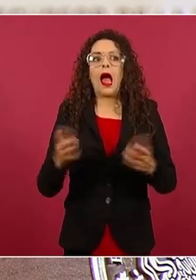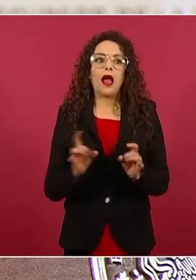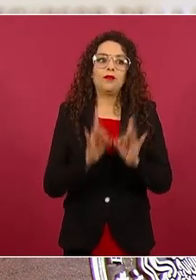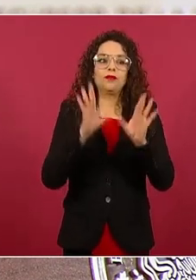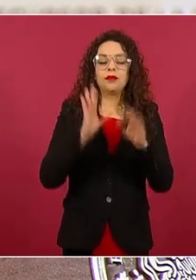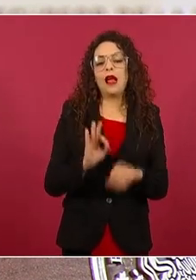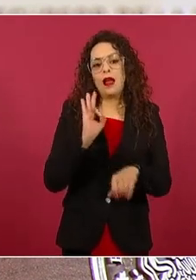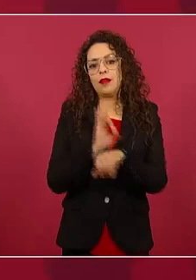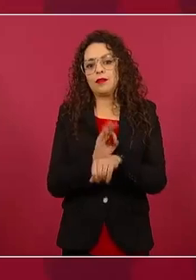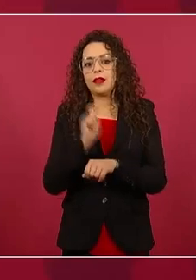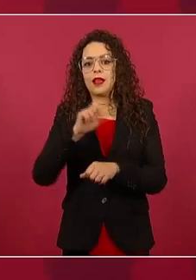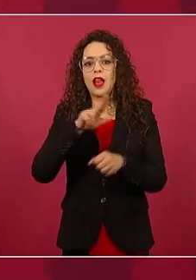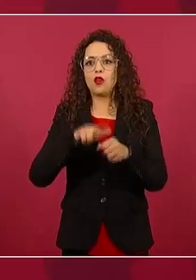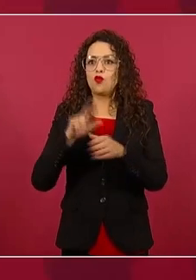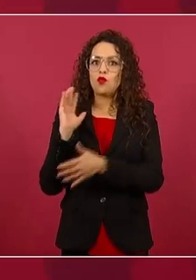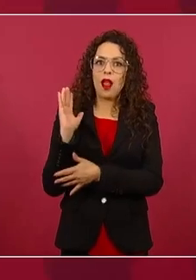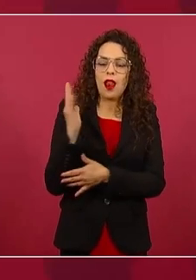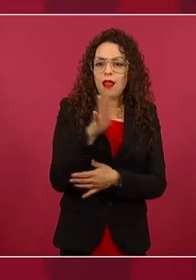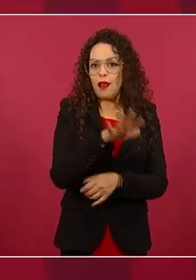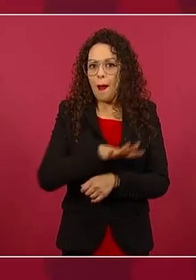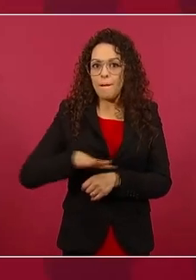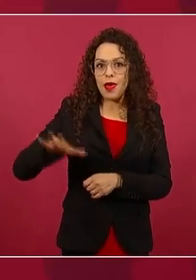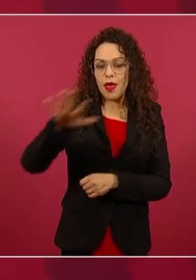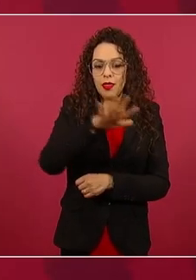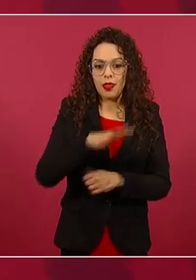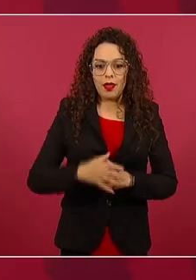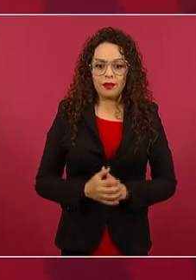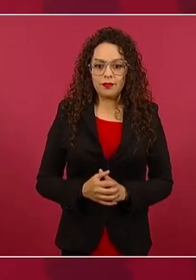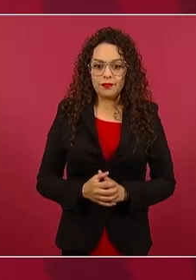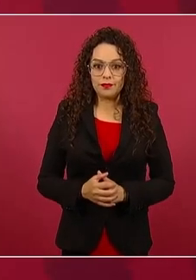nacionalistas, en este caso, por ejemplo.